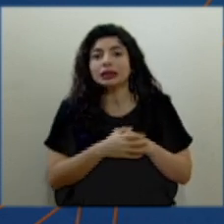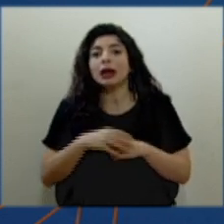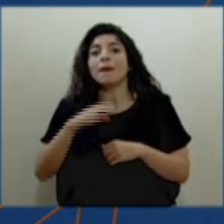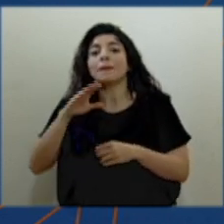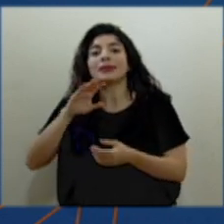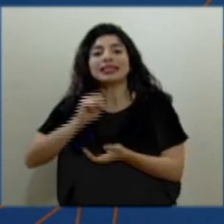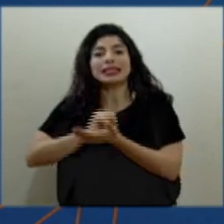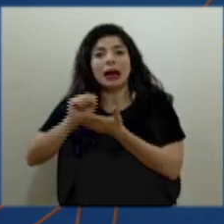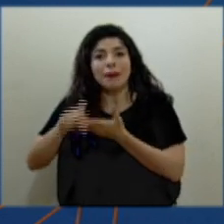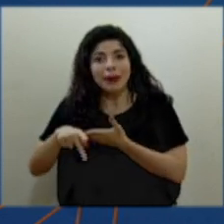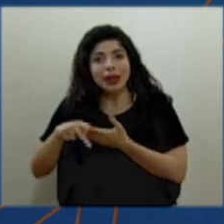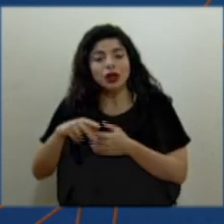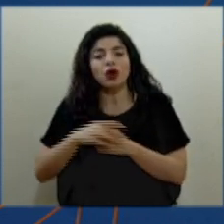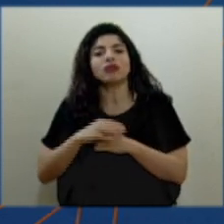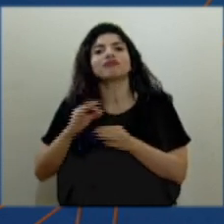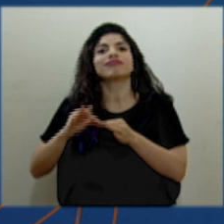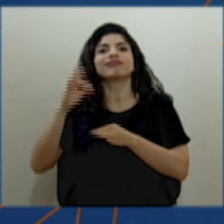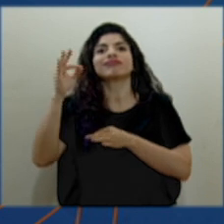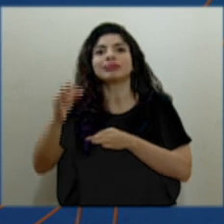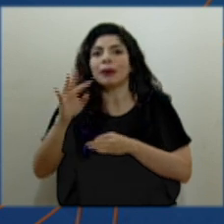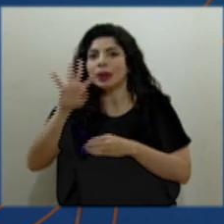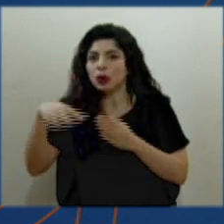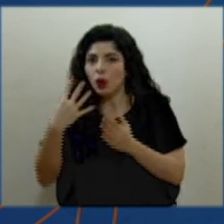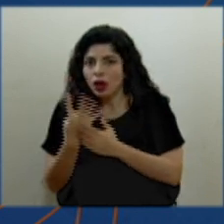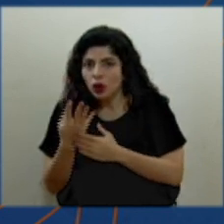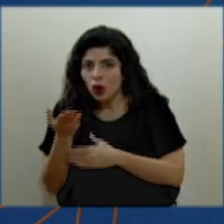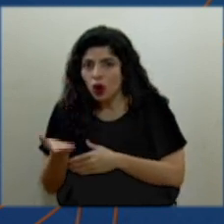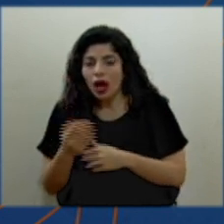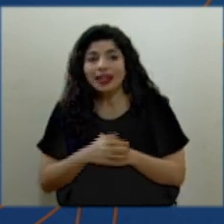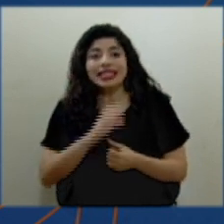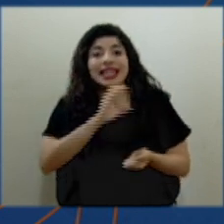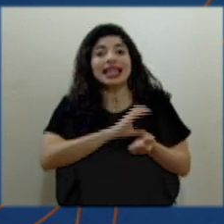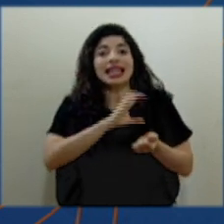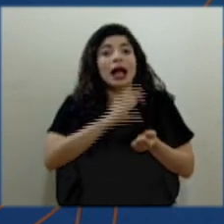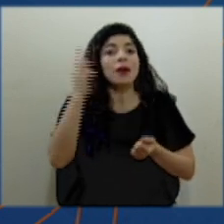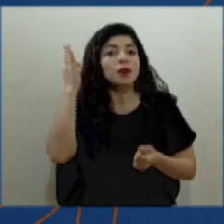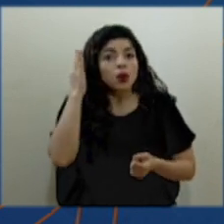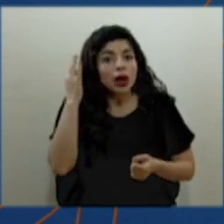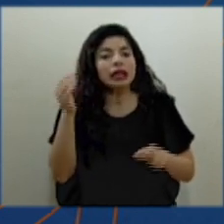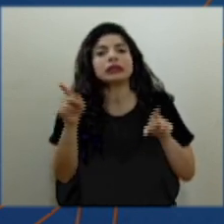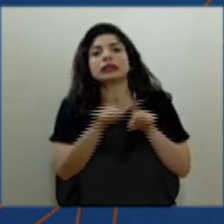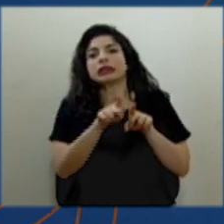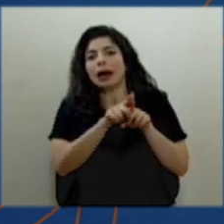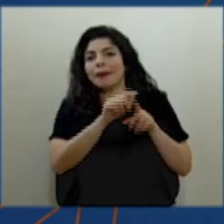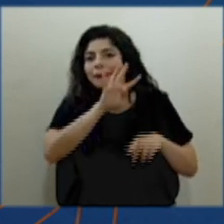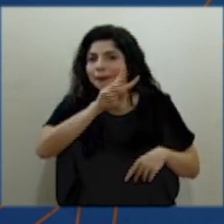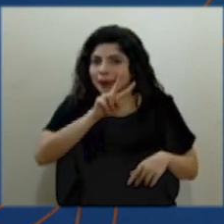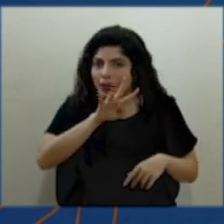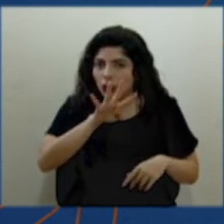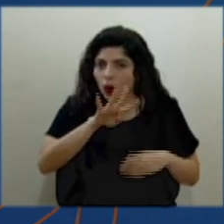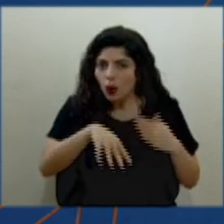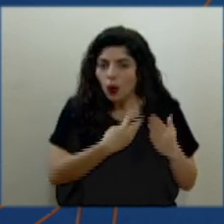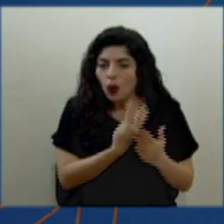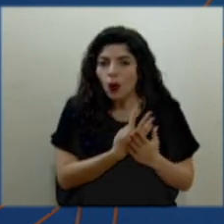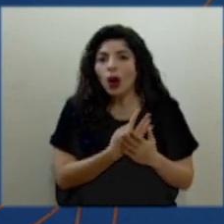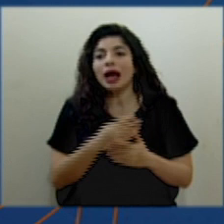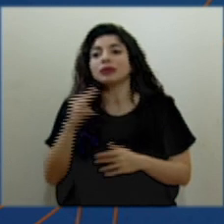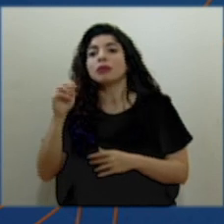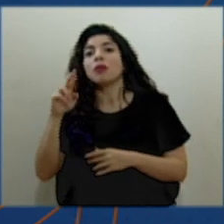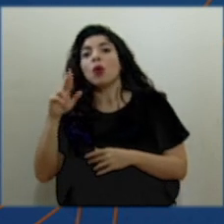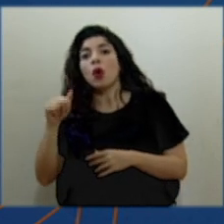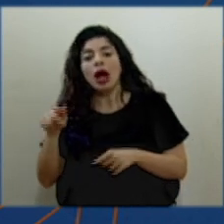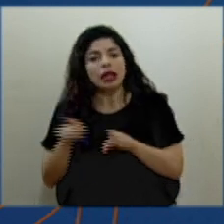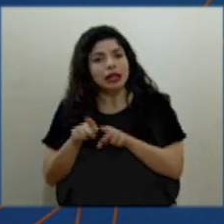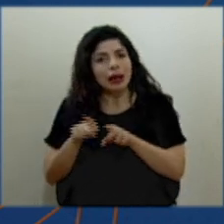Oca vamos a atender 24 horas, en la Clínica de las Mujeres también 24 horas, y en el área de salud de Mora